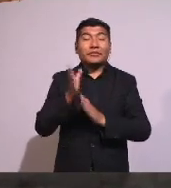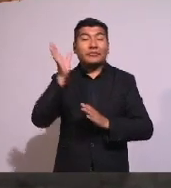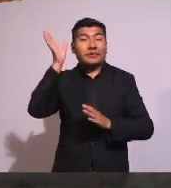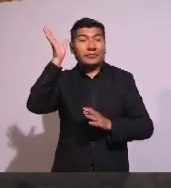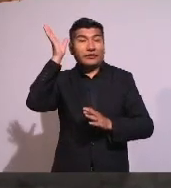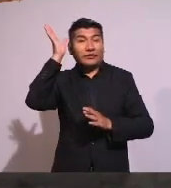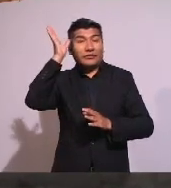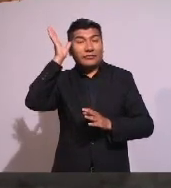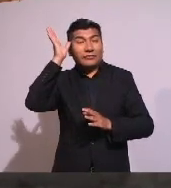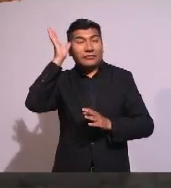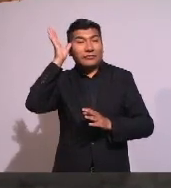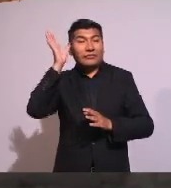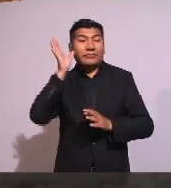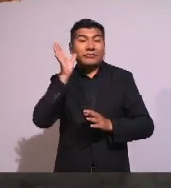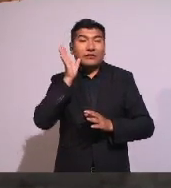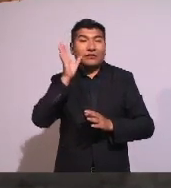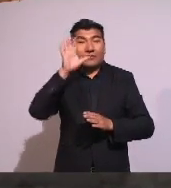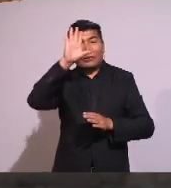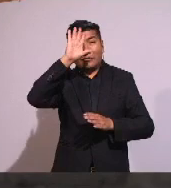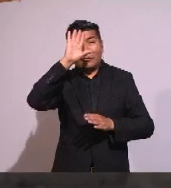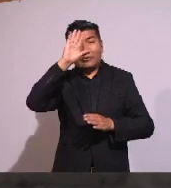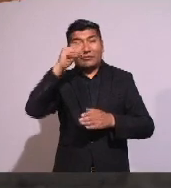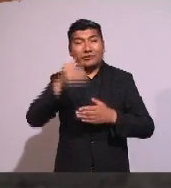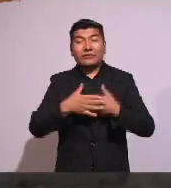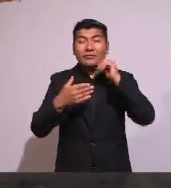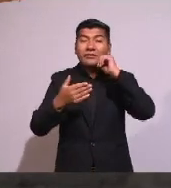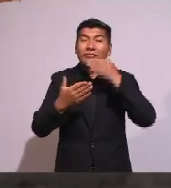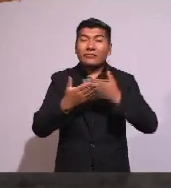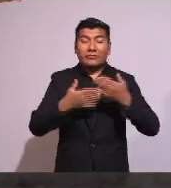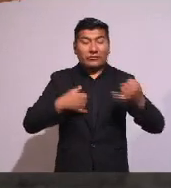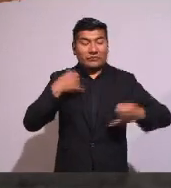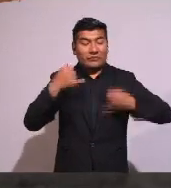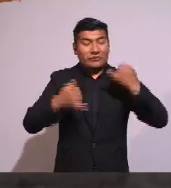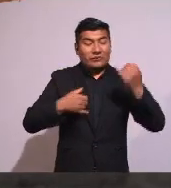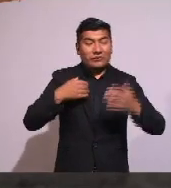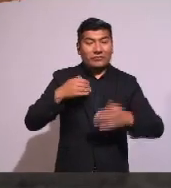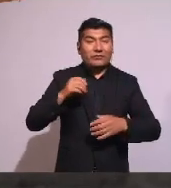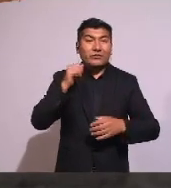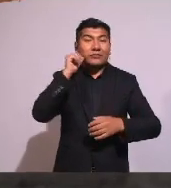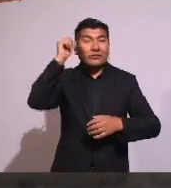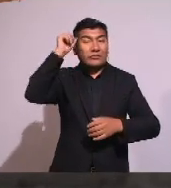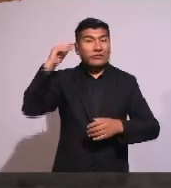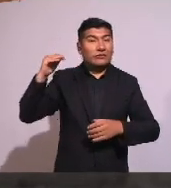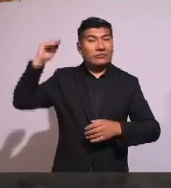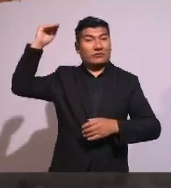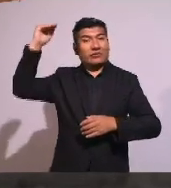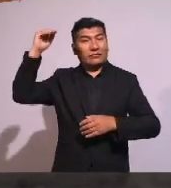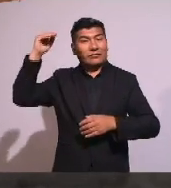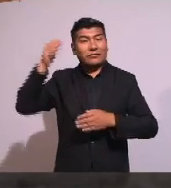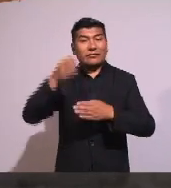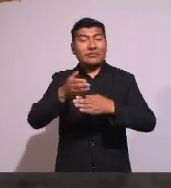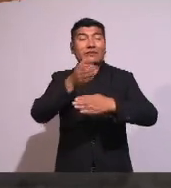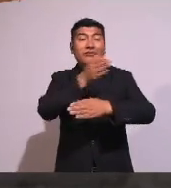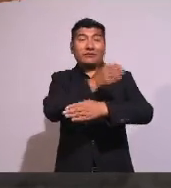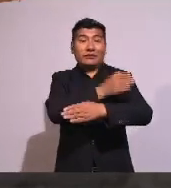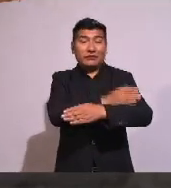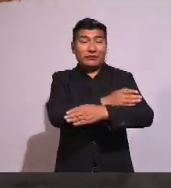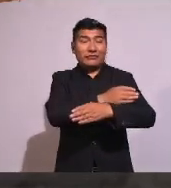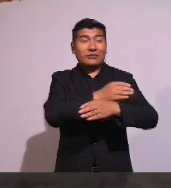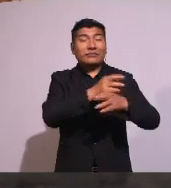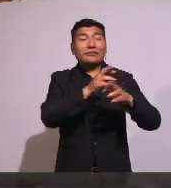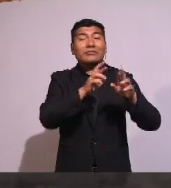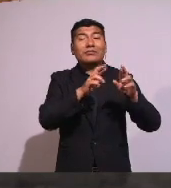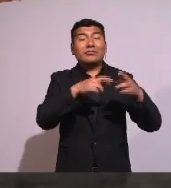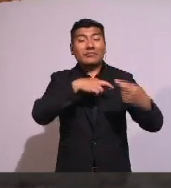padres e hijos, entre jóvenes y mayores, incluso antes de las relaciones sociales